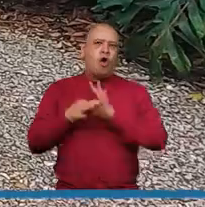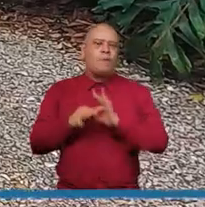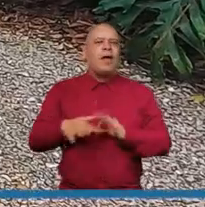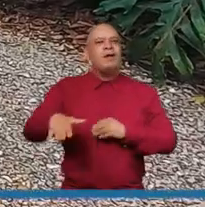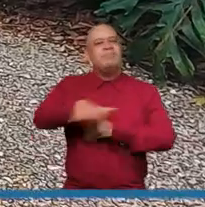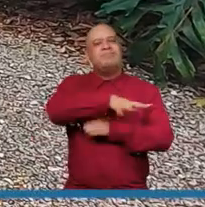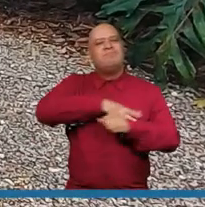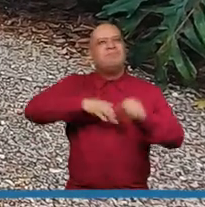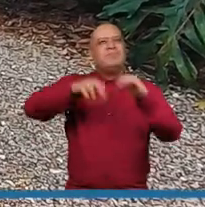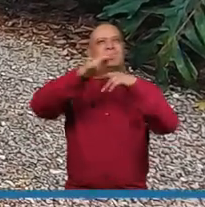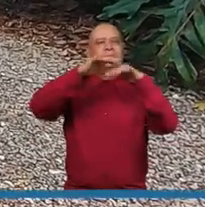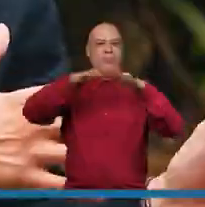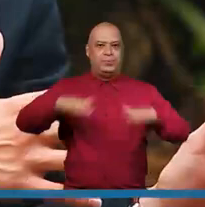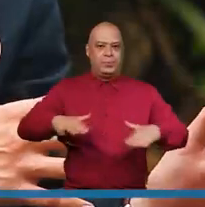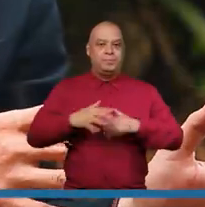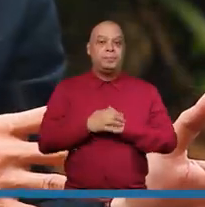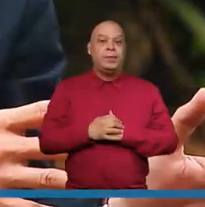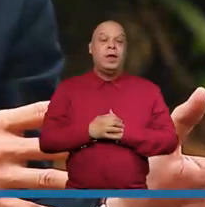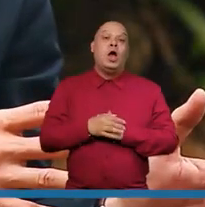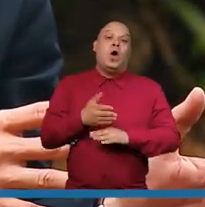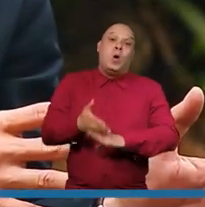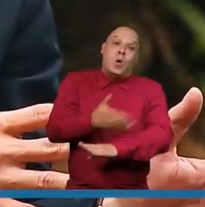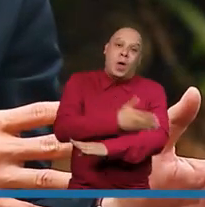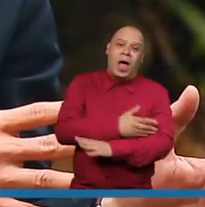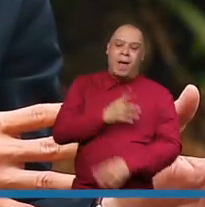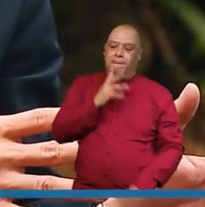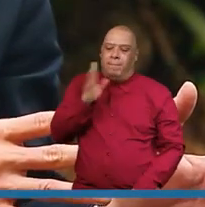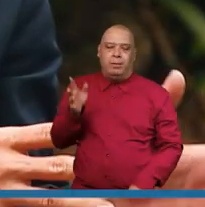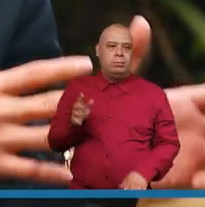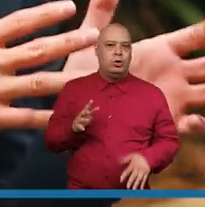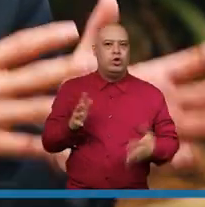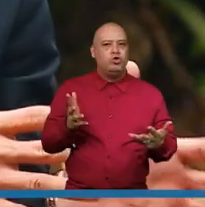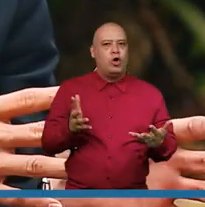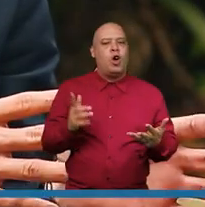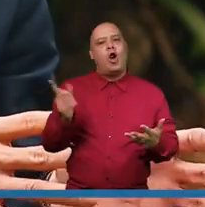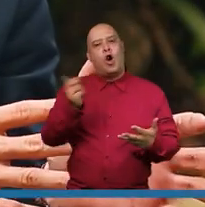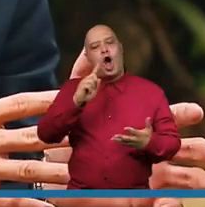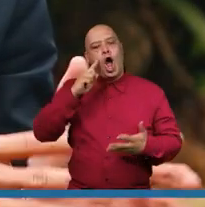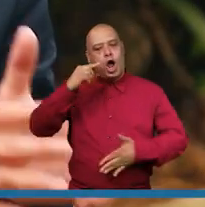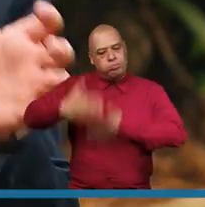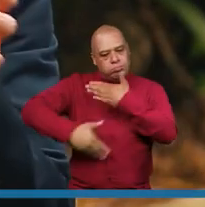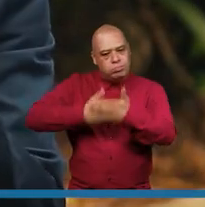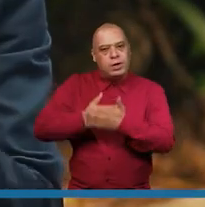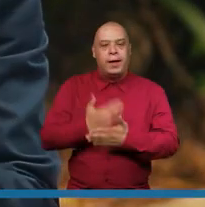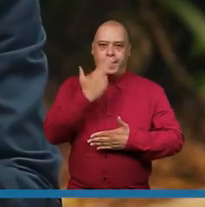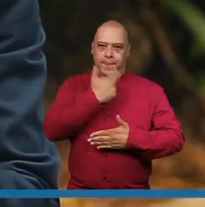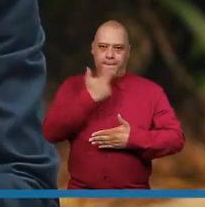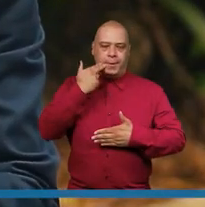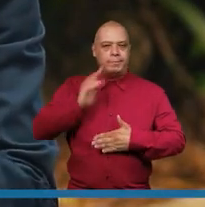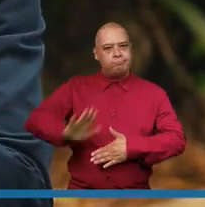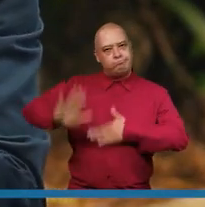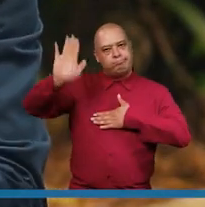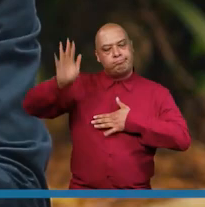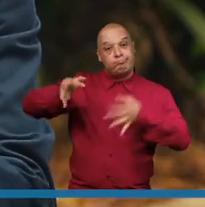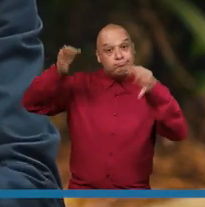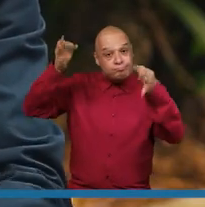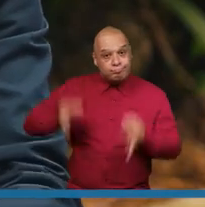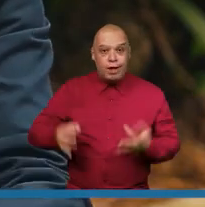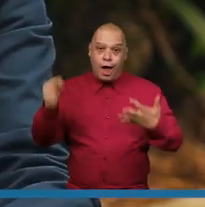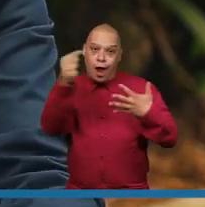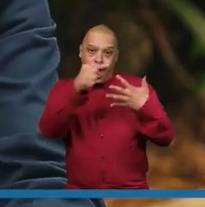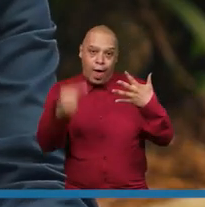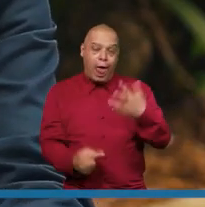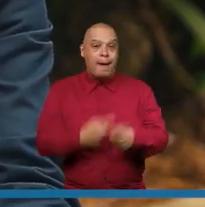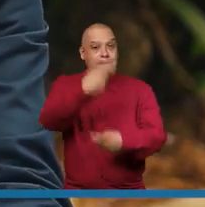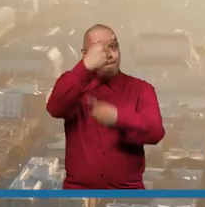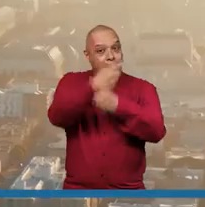de sostenibilidad, no como una premisa para pasar por delante, sino precisamente bajo el compromiso de cumplir